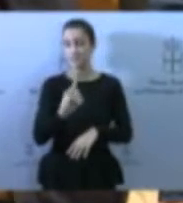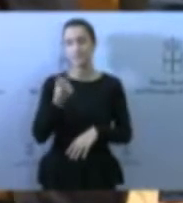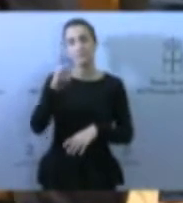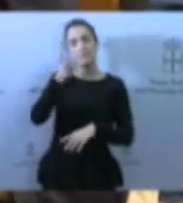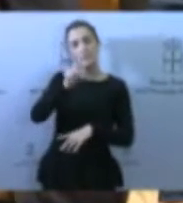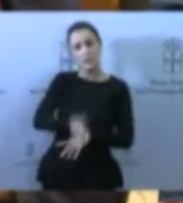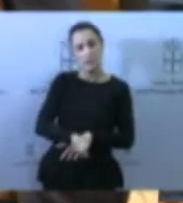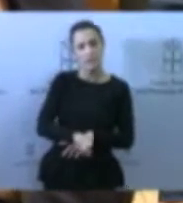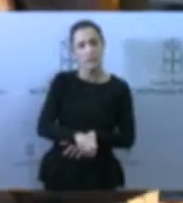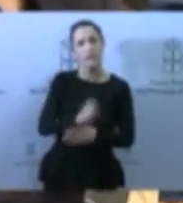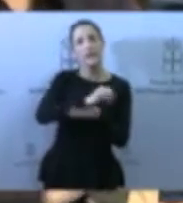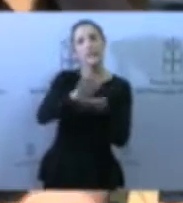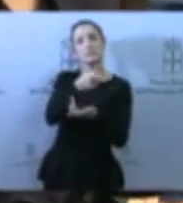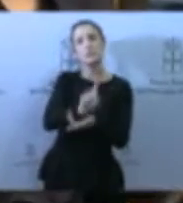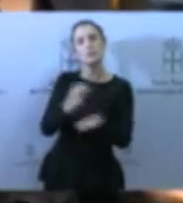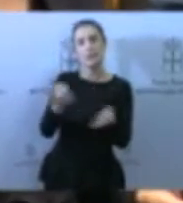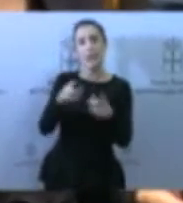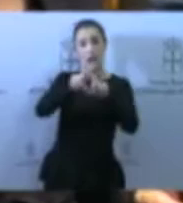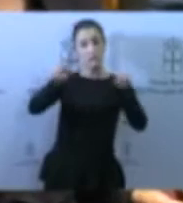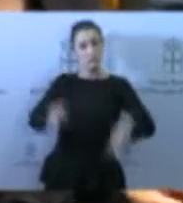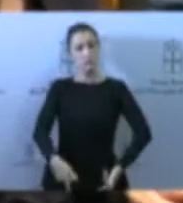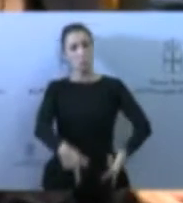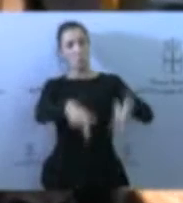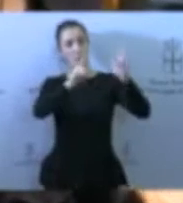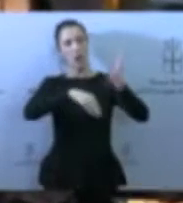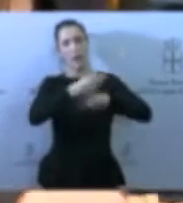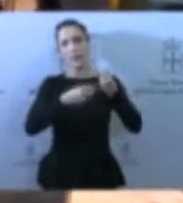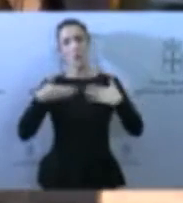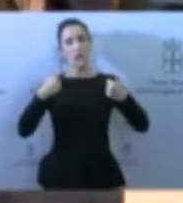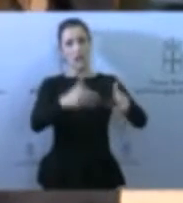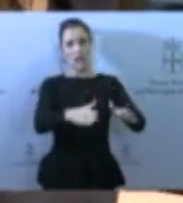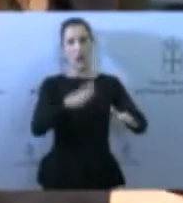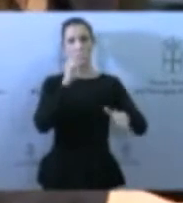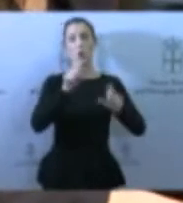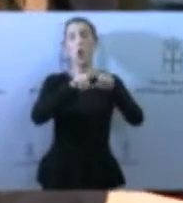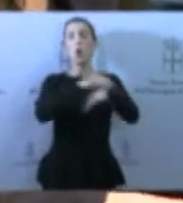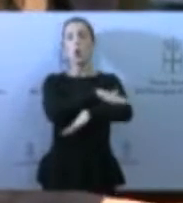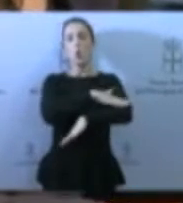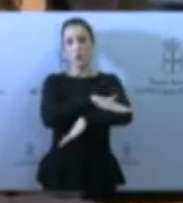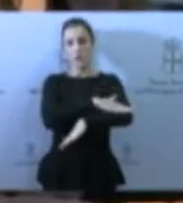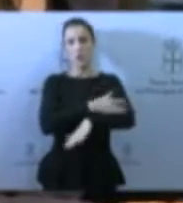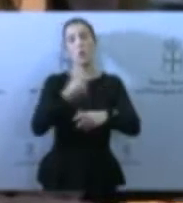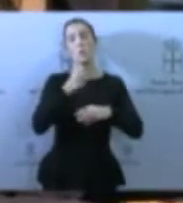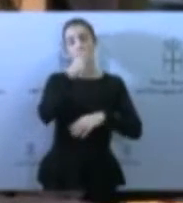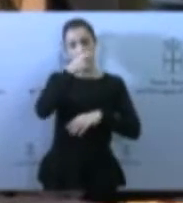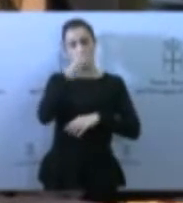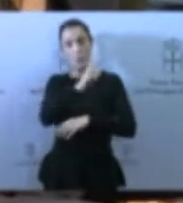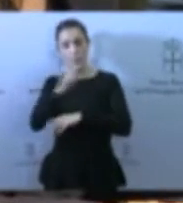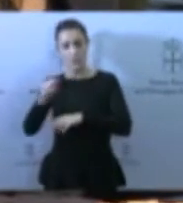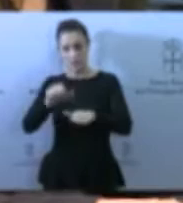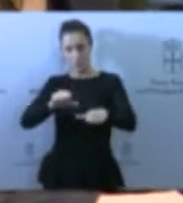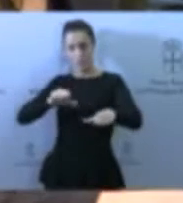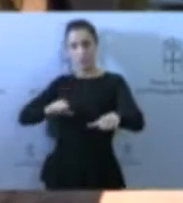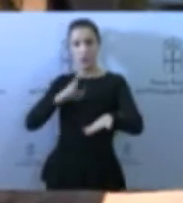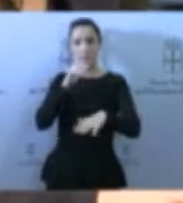os concedió a las compañías eléctricas por parte de los sucesivos gobiernos centrales del PP y del PSOE, partidos políticos que nutren con